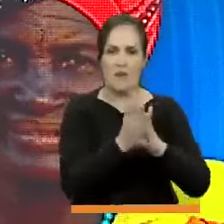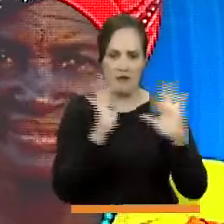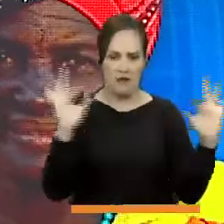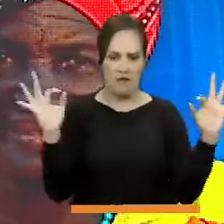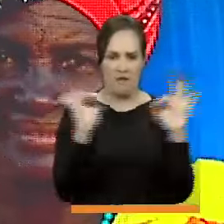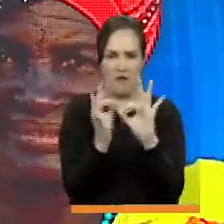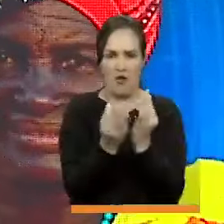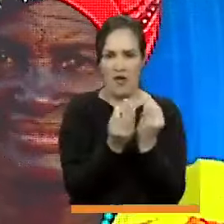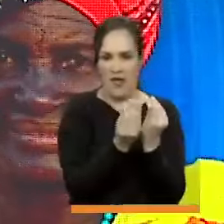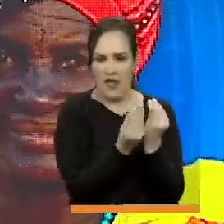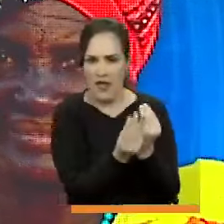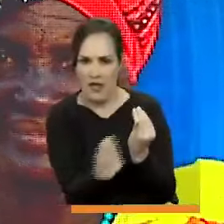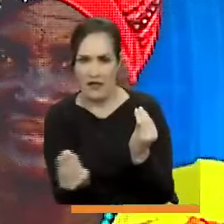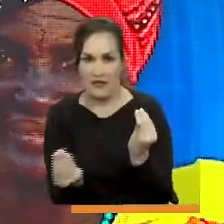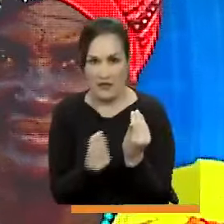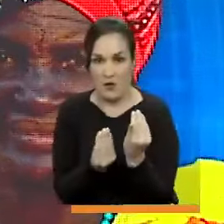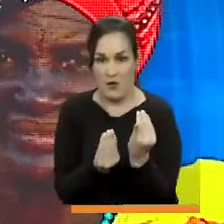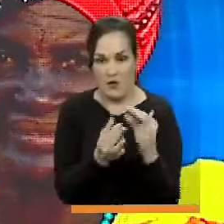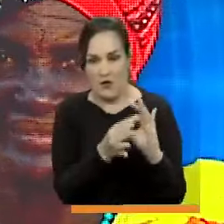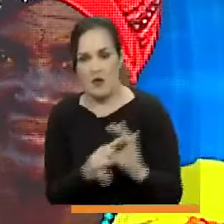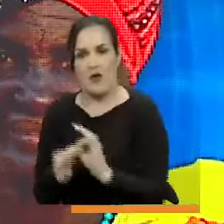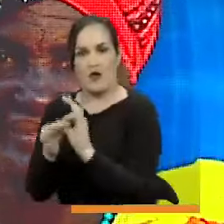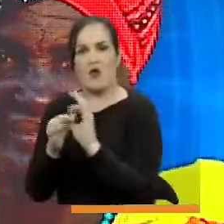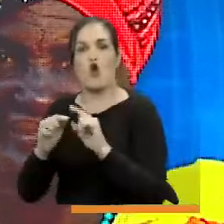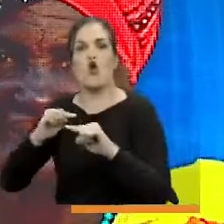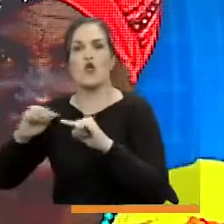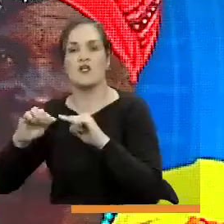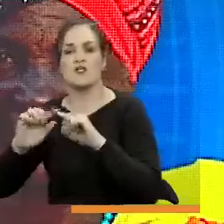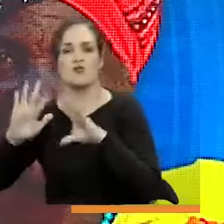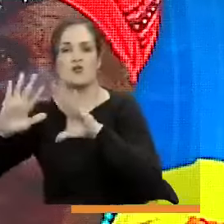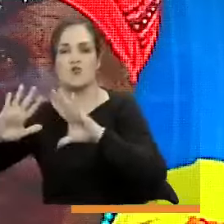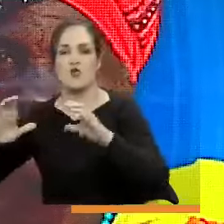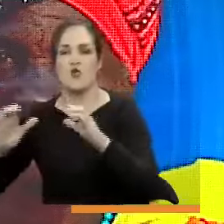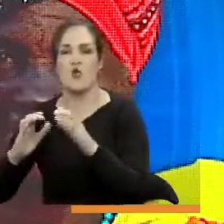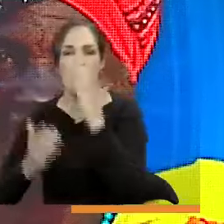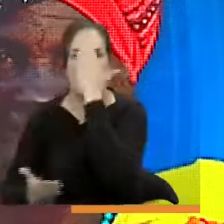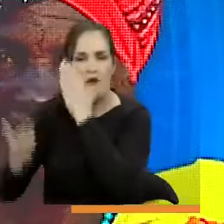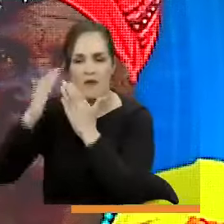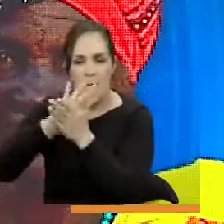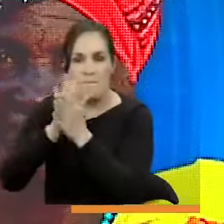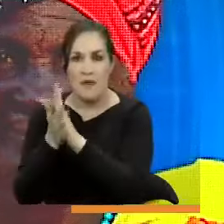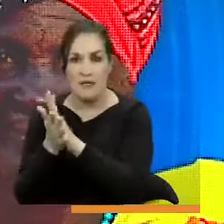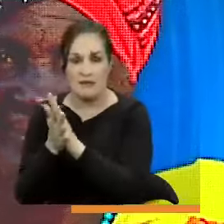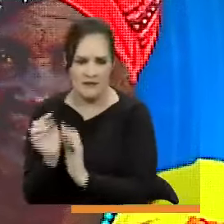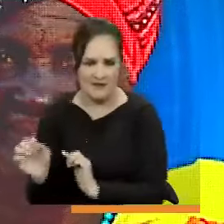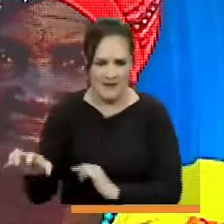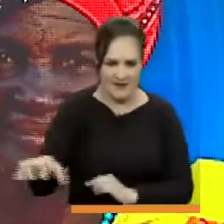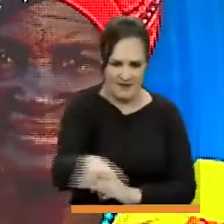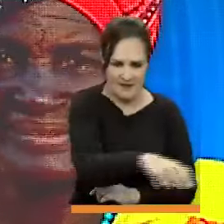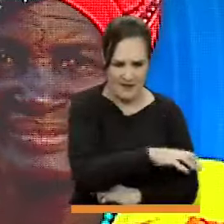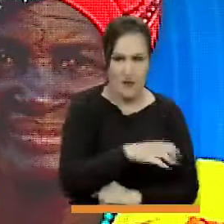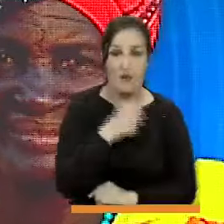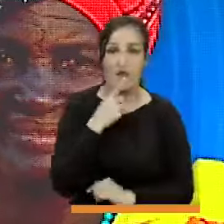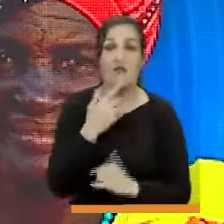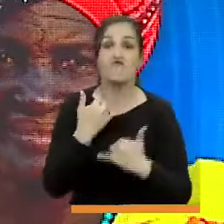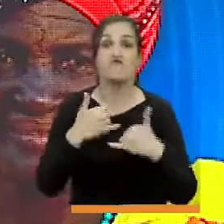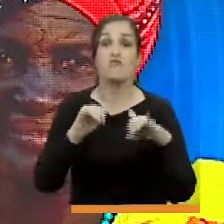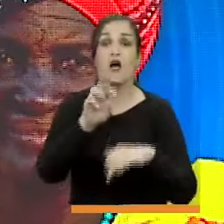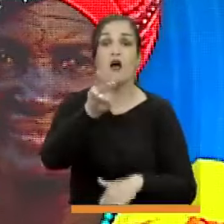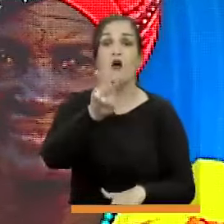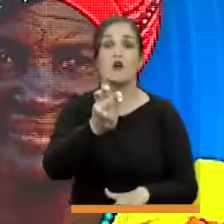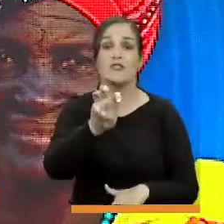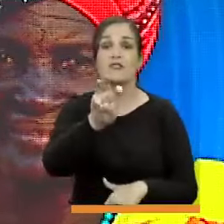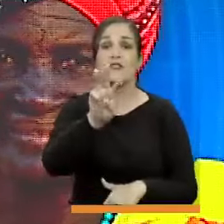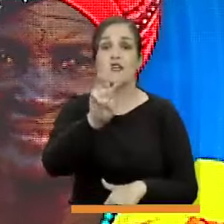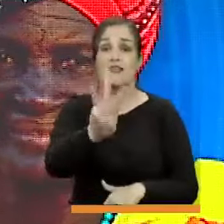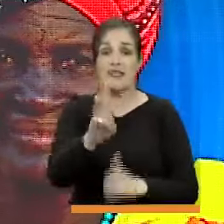Étnico de NAR, en articulación con el Laboratorio de Paz y Convivencia, inician clases de 83 estudiantes del